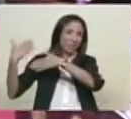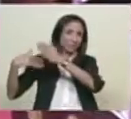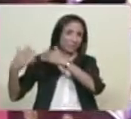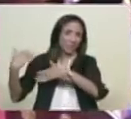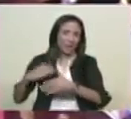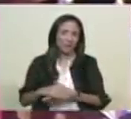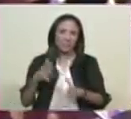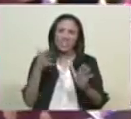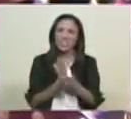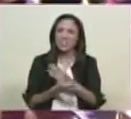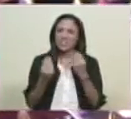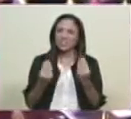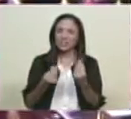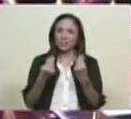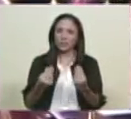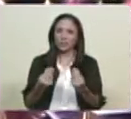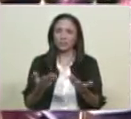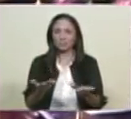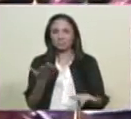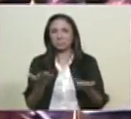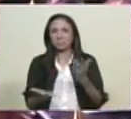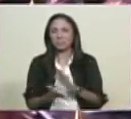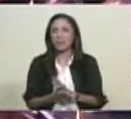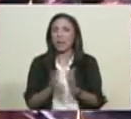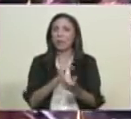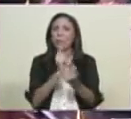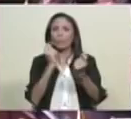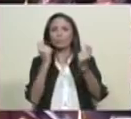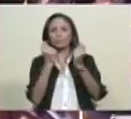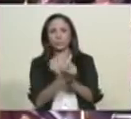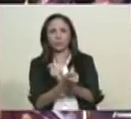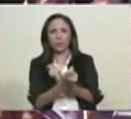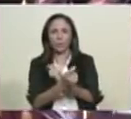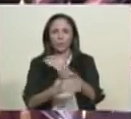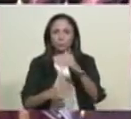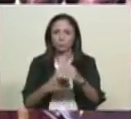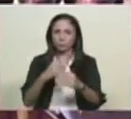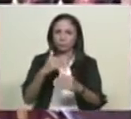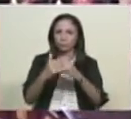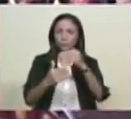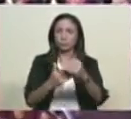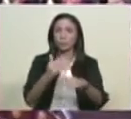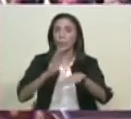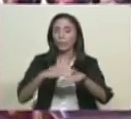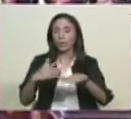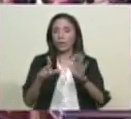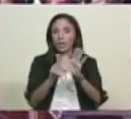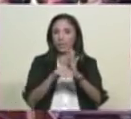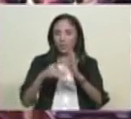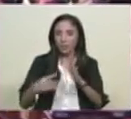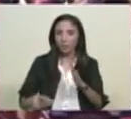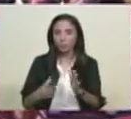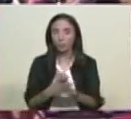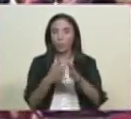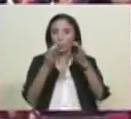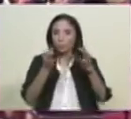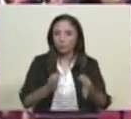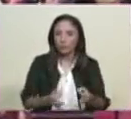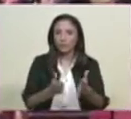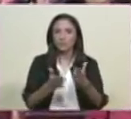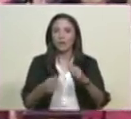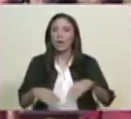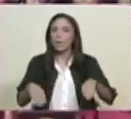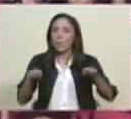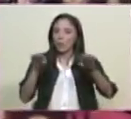1999, y los conceptos de avanzada mundial, del Estado de Derecho, de justicia, de